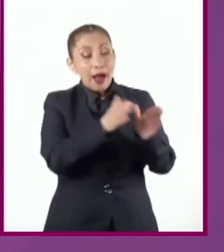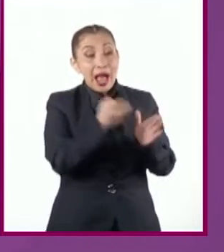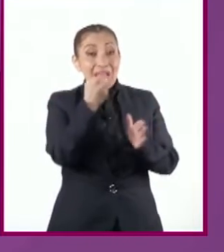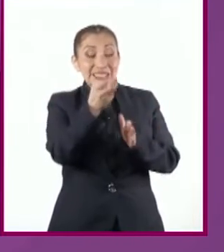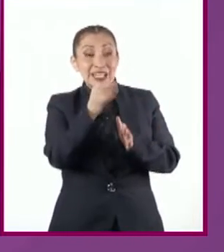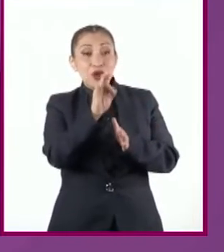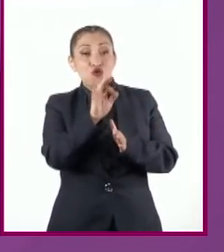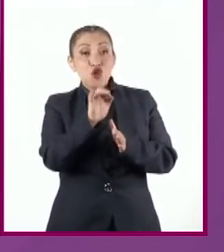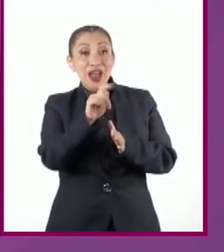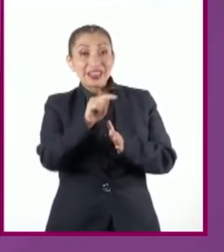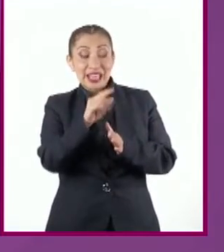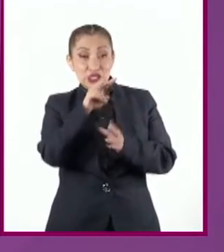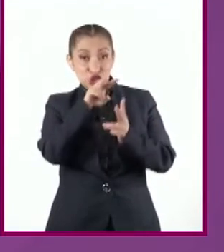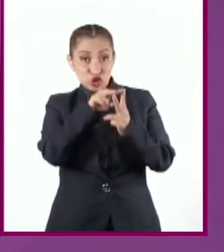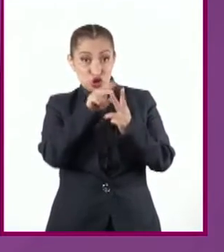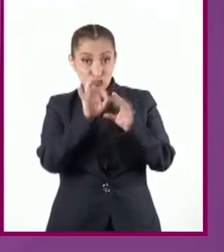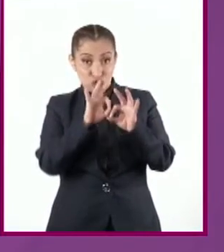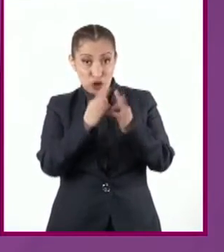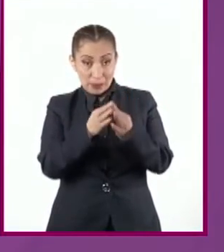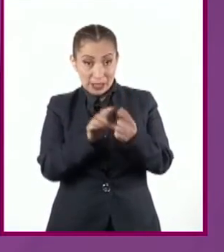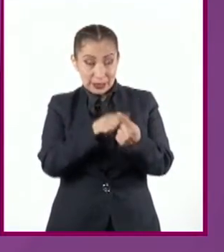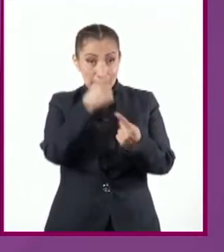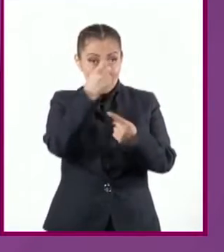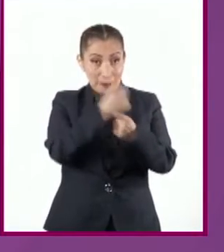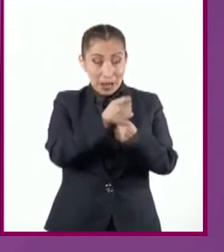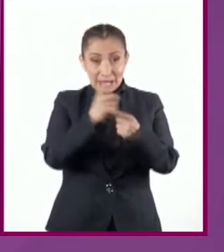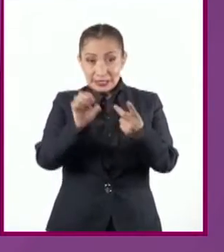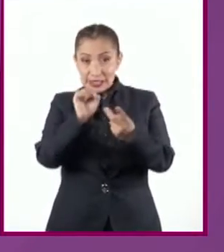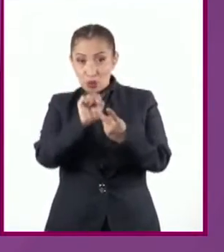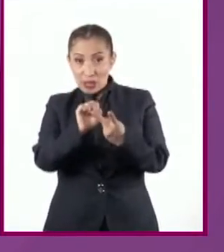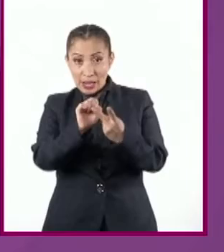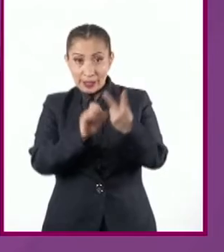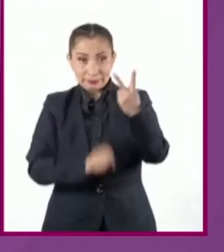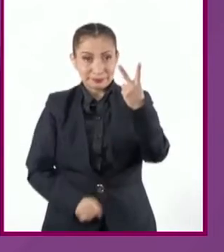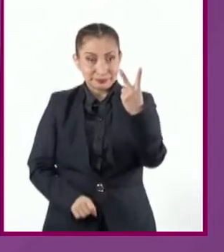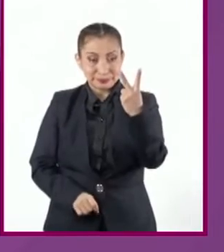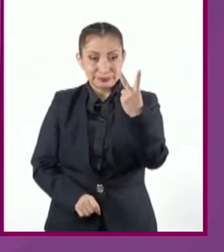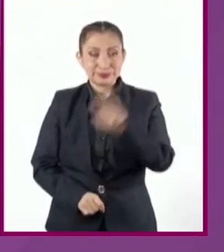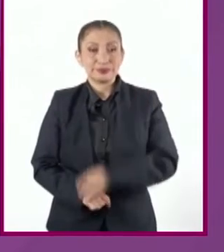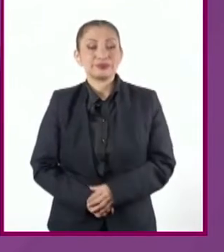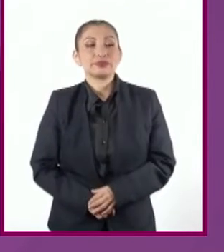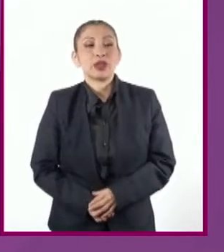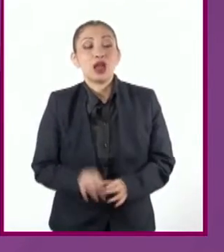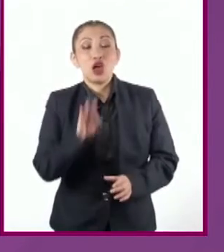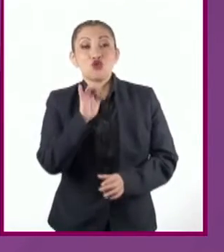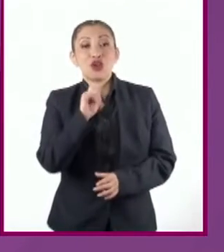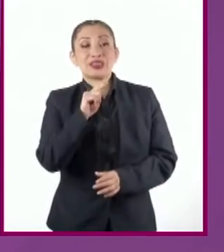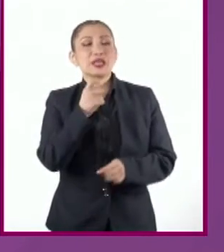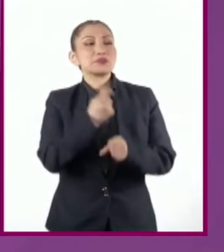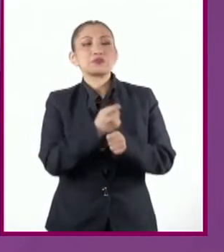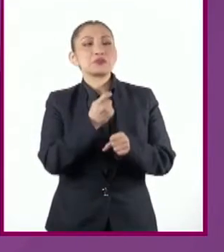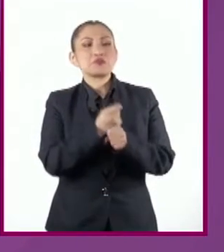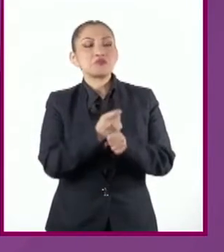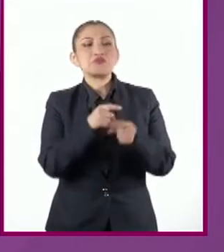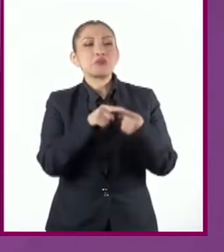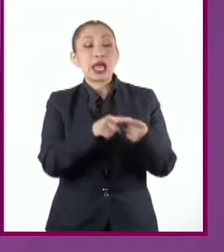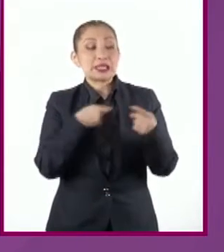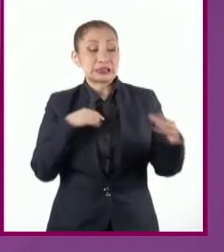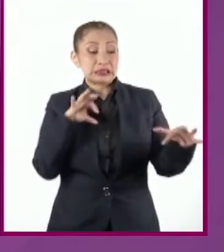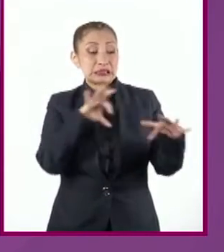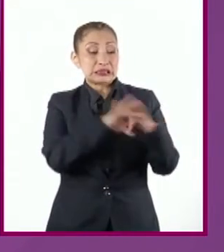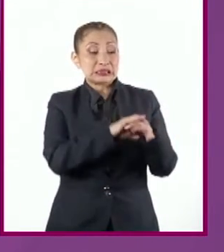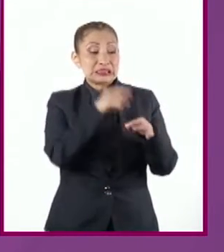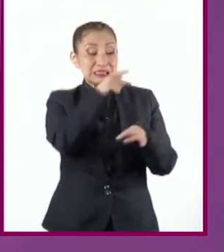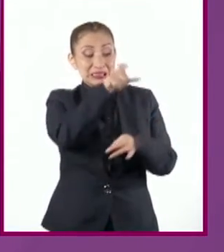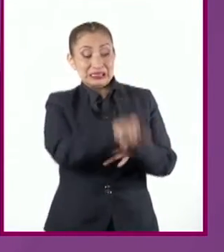fuentes se dividen en dos tipos: primarias y secundarias. Las fuentes primarias tienen una relación directa